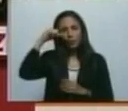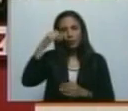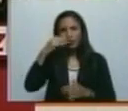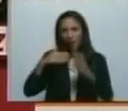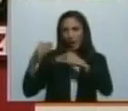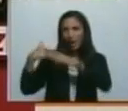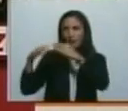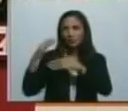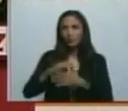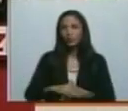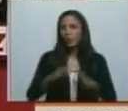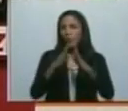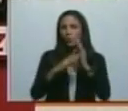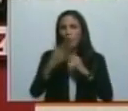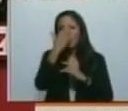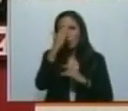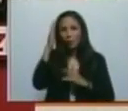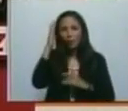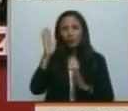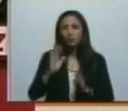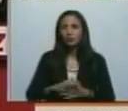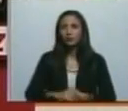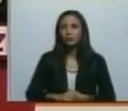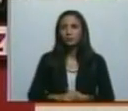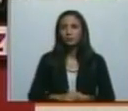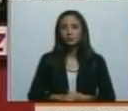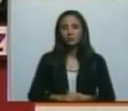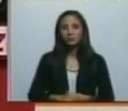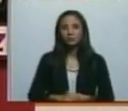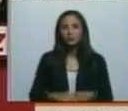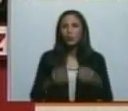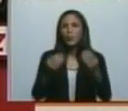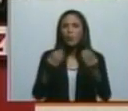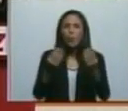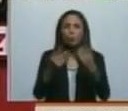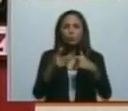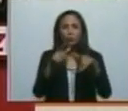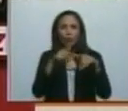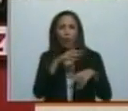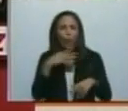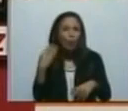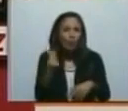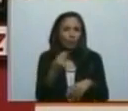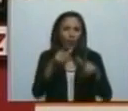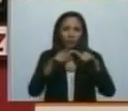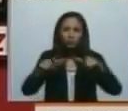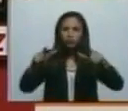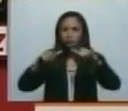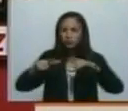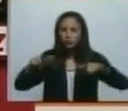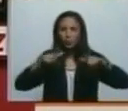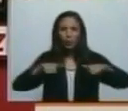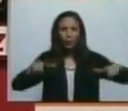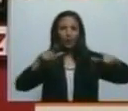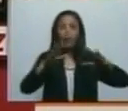Son hipócritas. En Tazón. Mataron un poco de muchachos. En Yumare. En Cantaura,